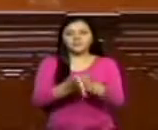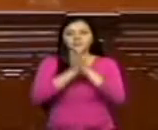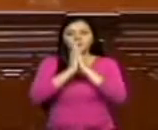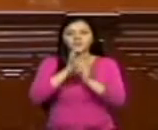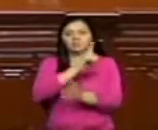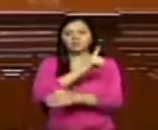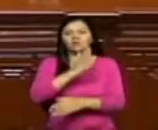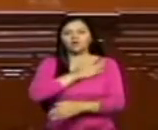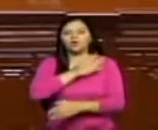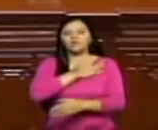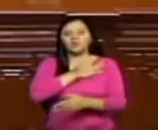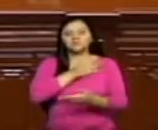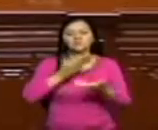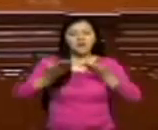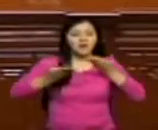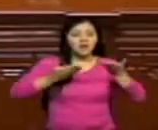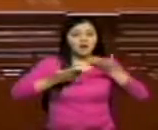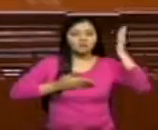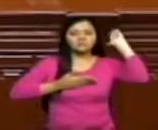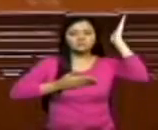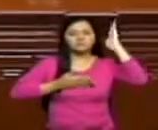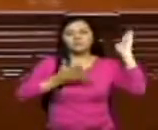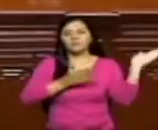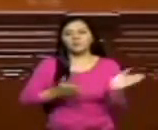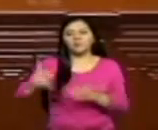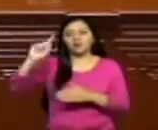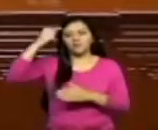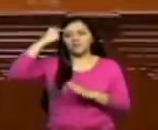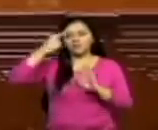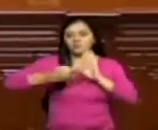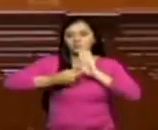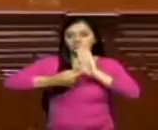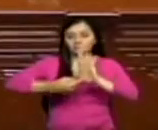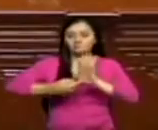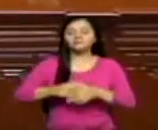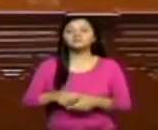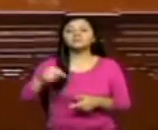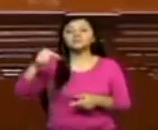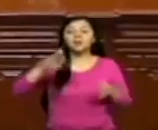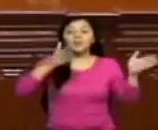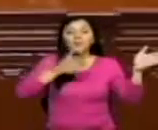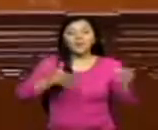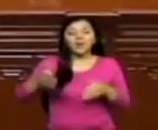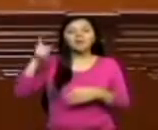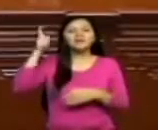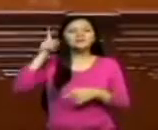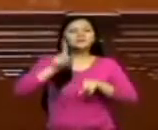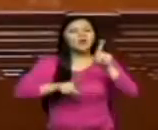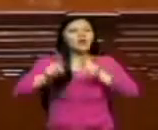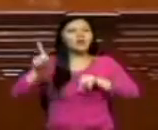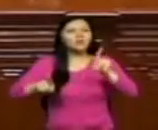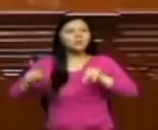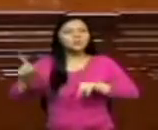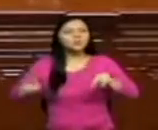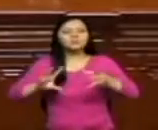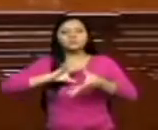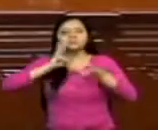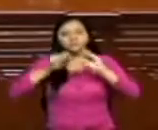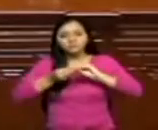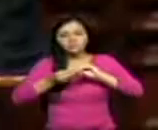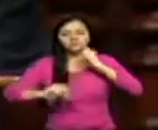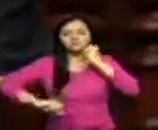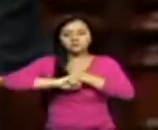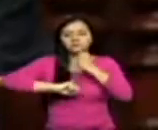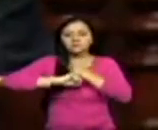su confianza en base a nuestro plan de gobierno. Este plan requiere algunas medidas